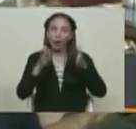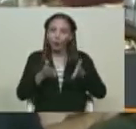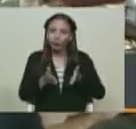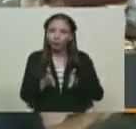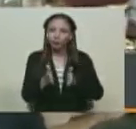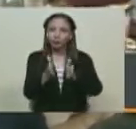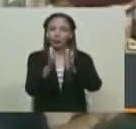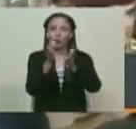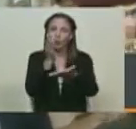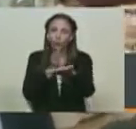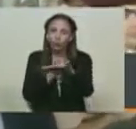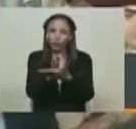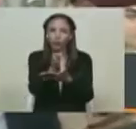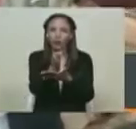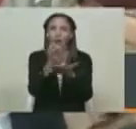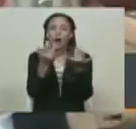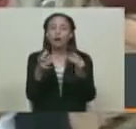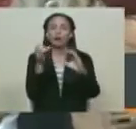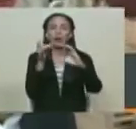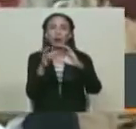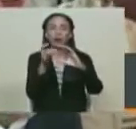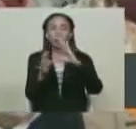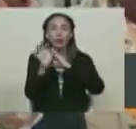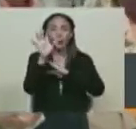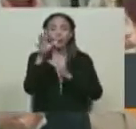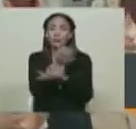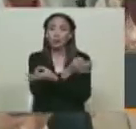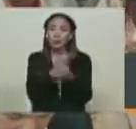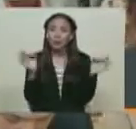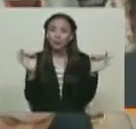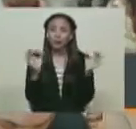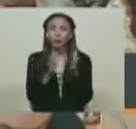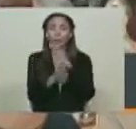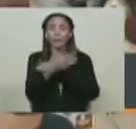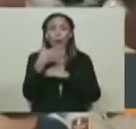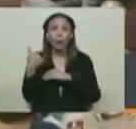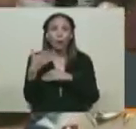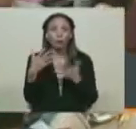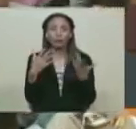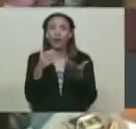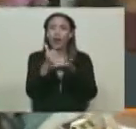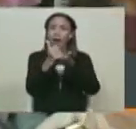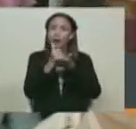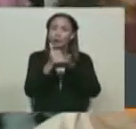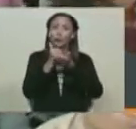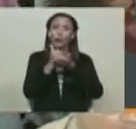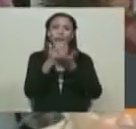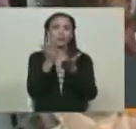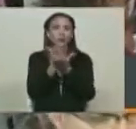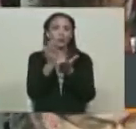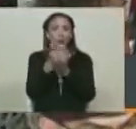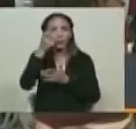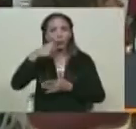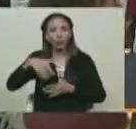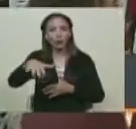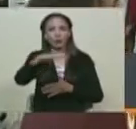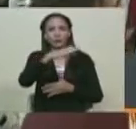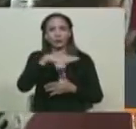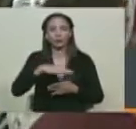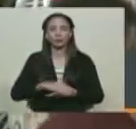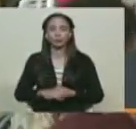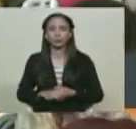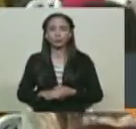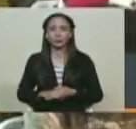patria como gran protector de la familia venezolana, del hogar venezolano, de todo nuestro pueblo, como